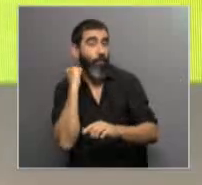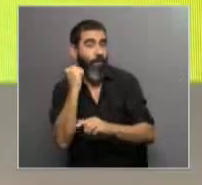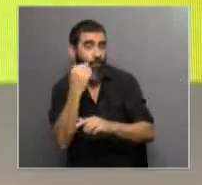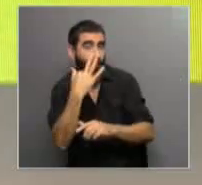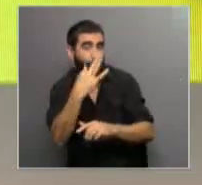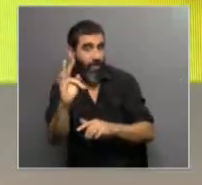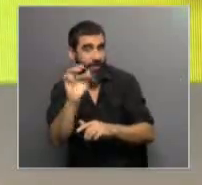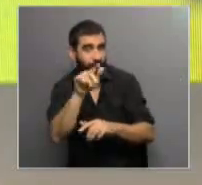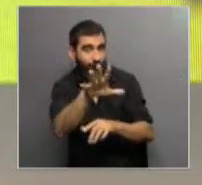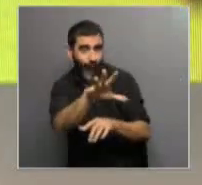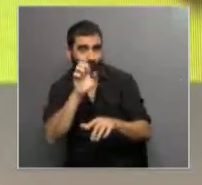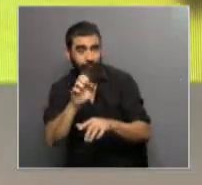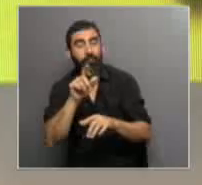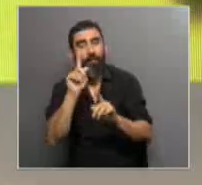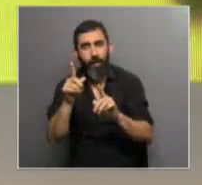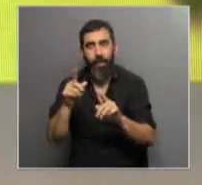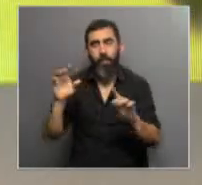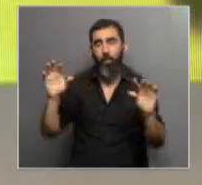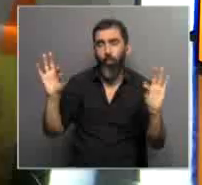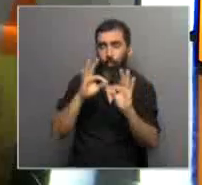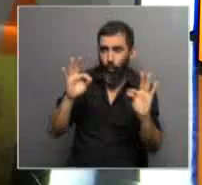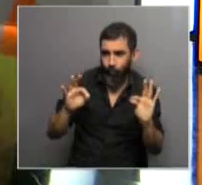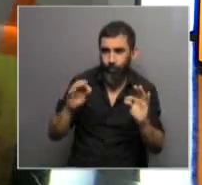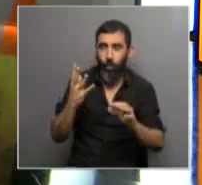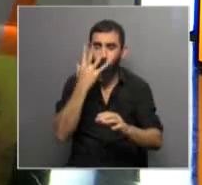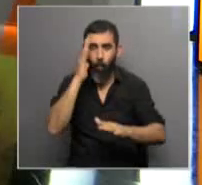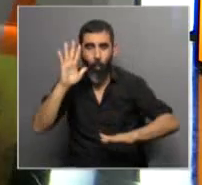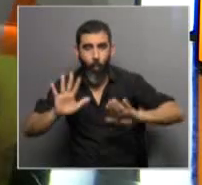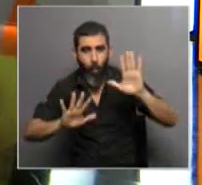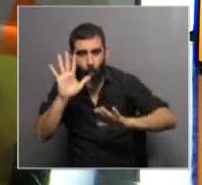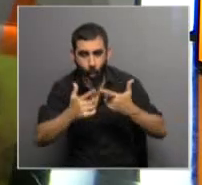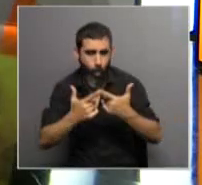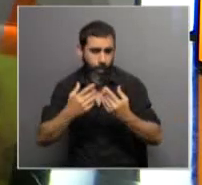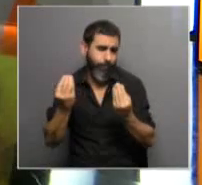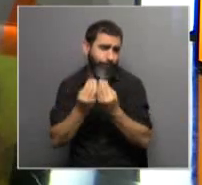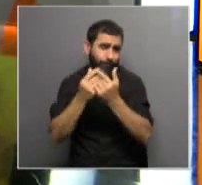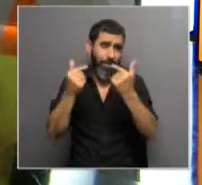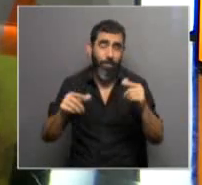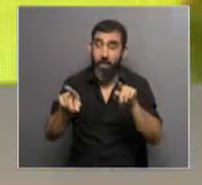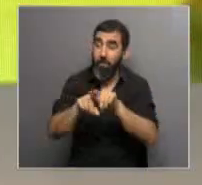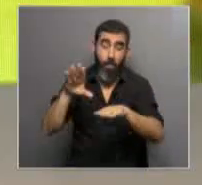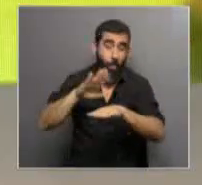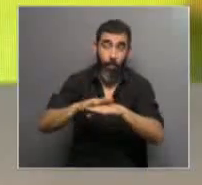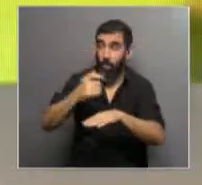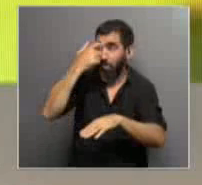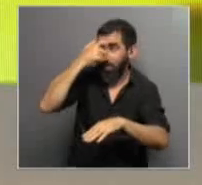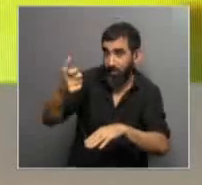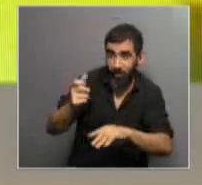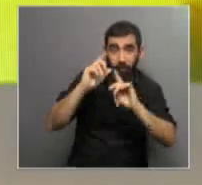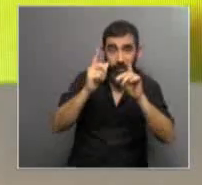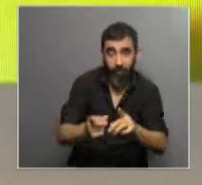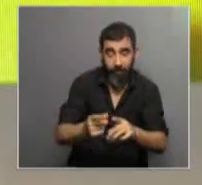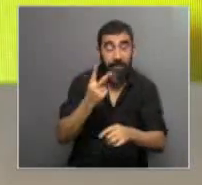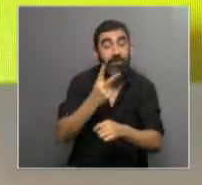y en los buenos justo es un beat el murguista es un montón de cosas al mismo tiempo es científico y bueno en esta